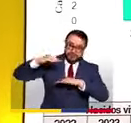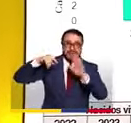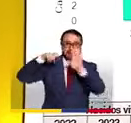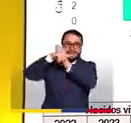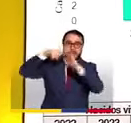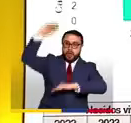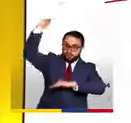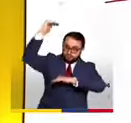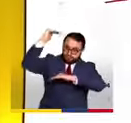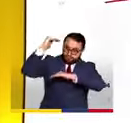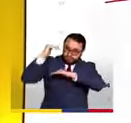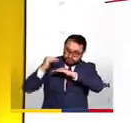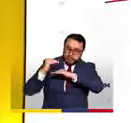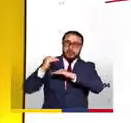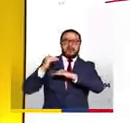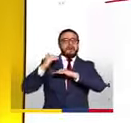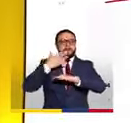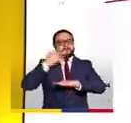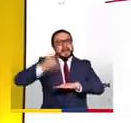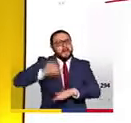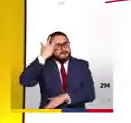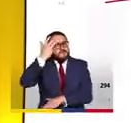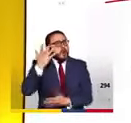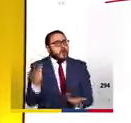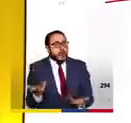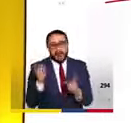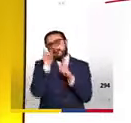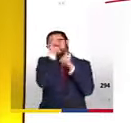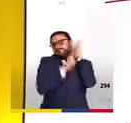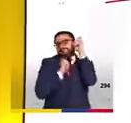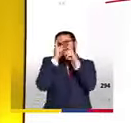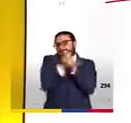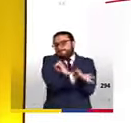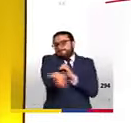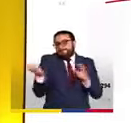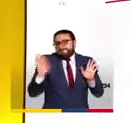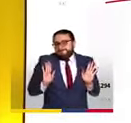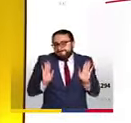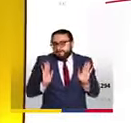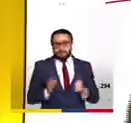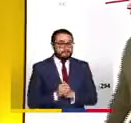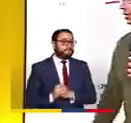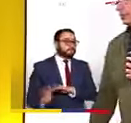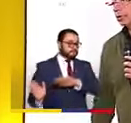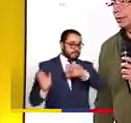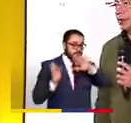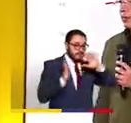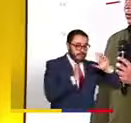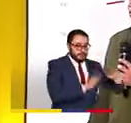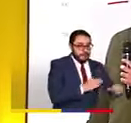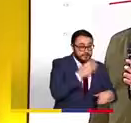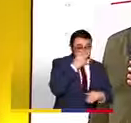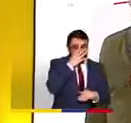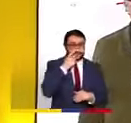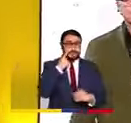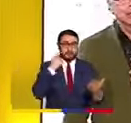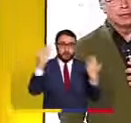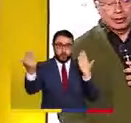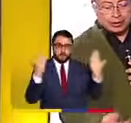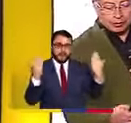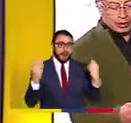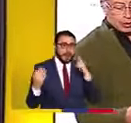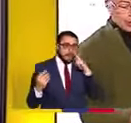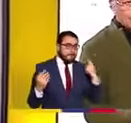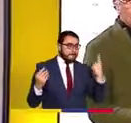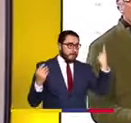indicador. Bueno, este era el que se tenía que analizar con el primero. Ya olvidamos el primero.